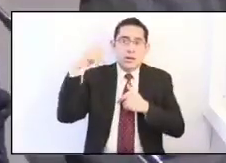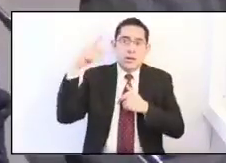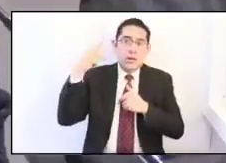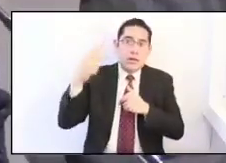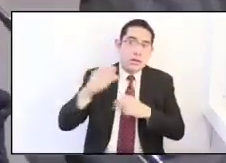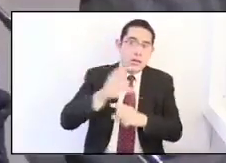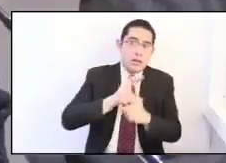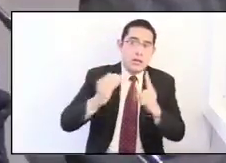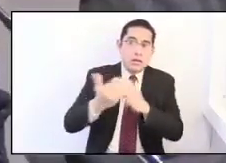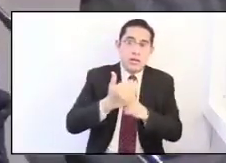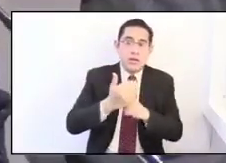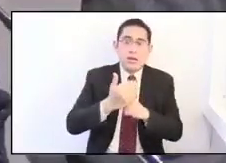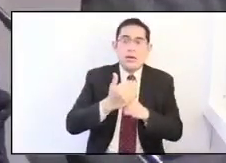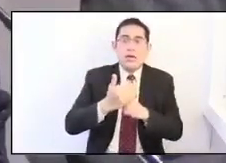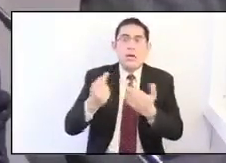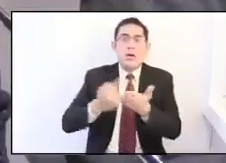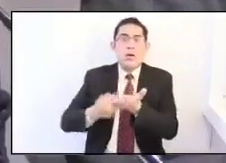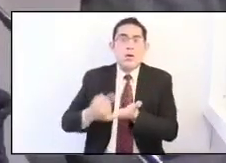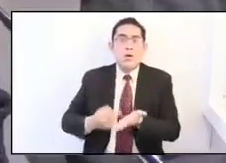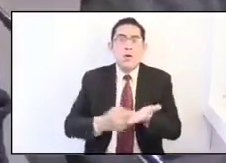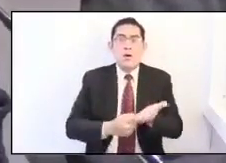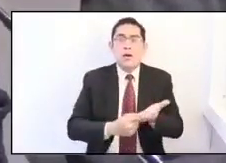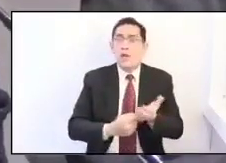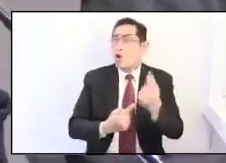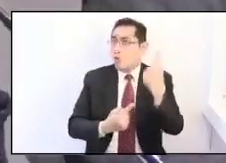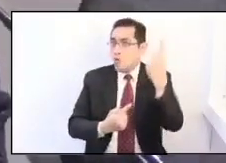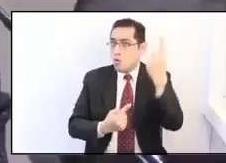comisión sesionará cuando menos una vez al mes.